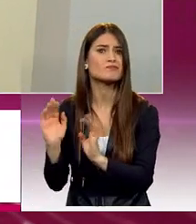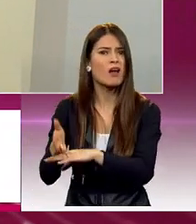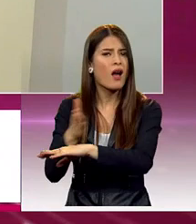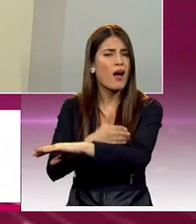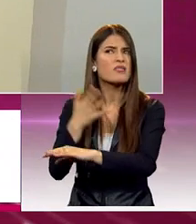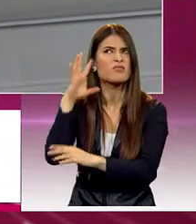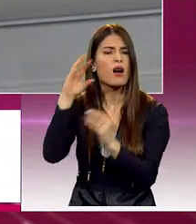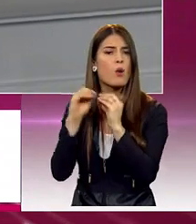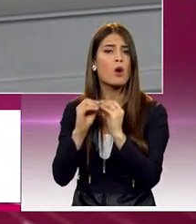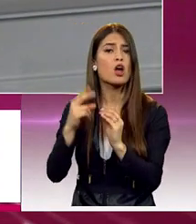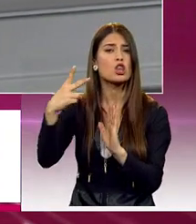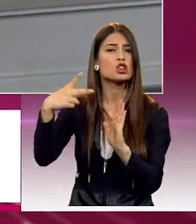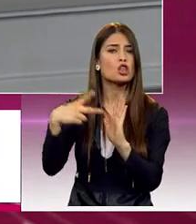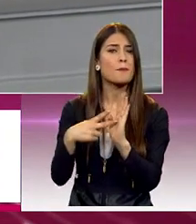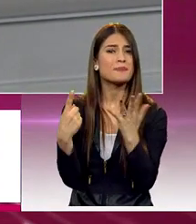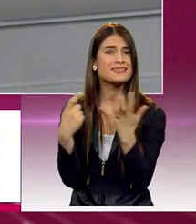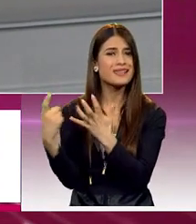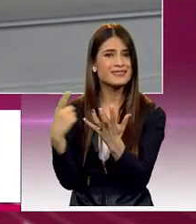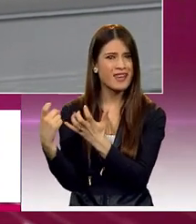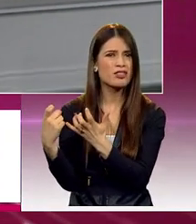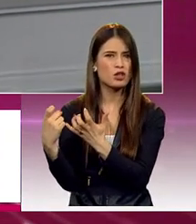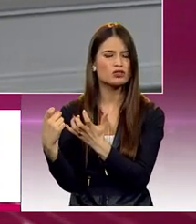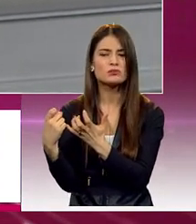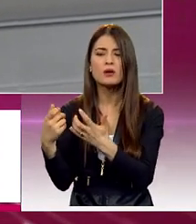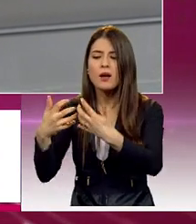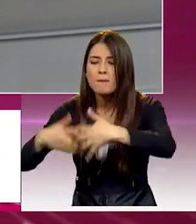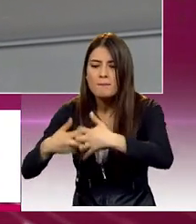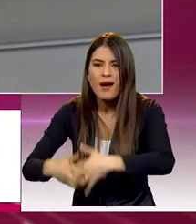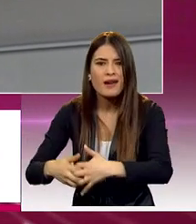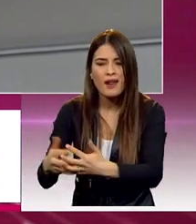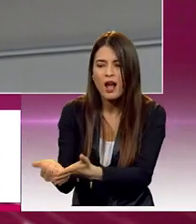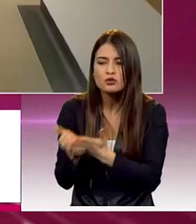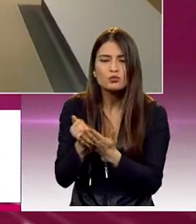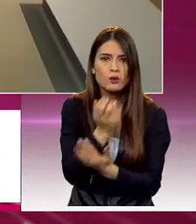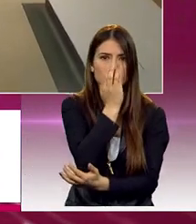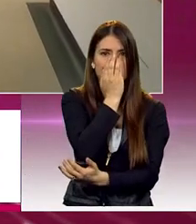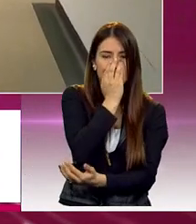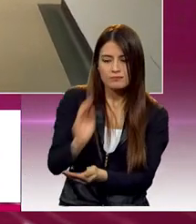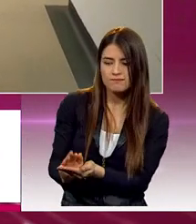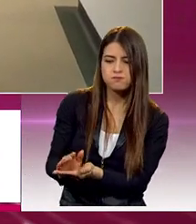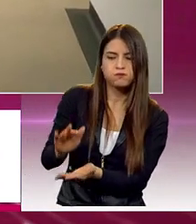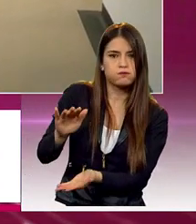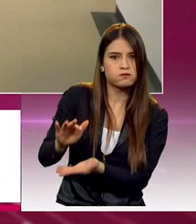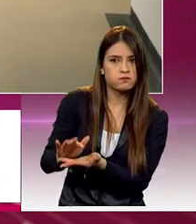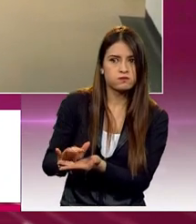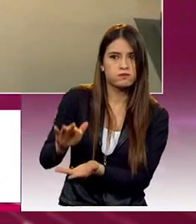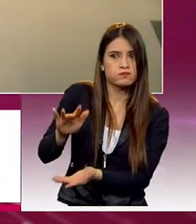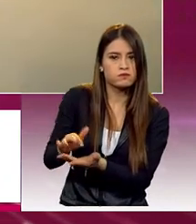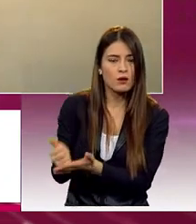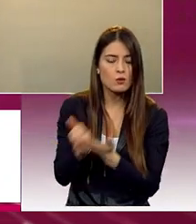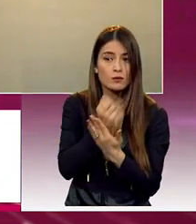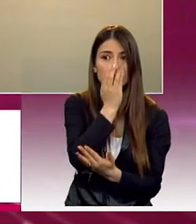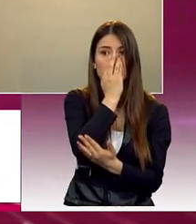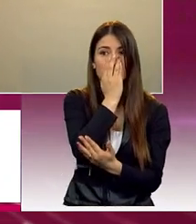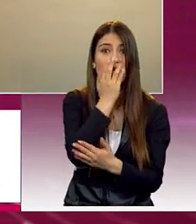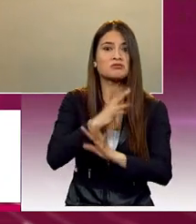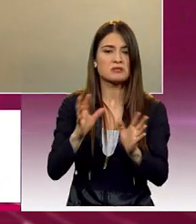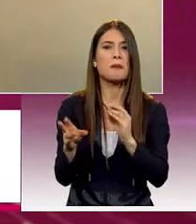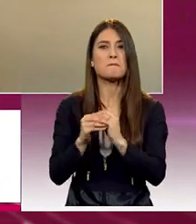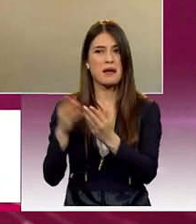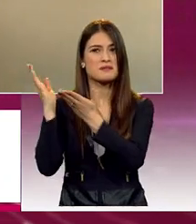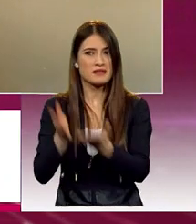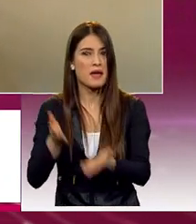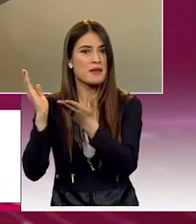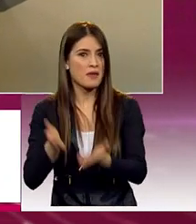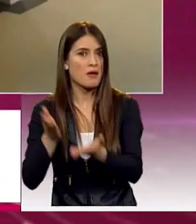2.600, 2.700 respiradores más. Eso significa que todo Colombia está aumentando la capacidad en cuidados intensivos. Eso